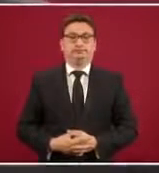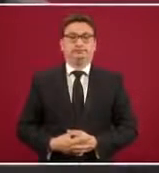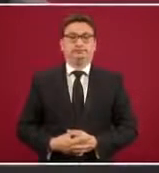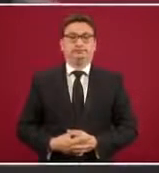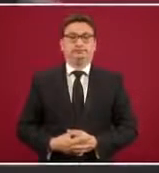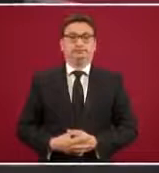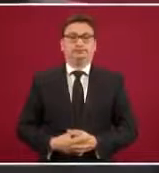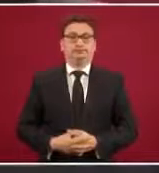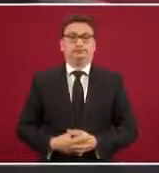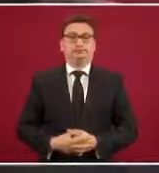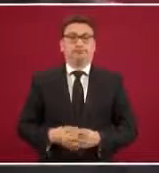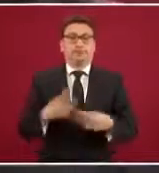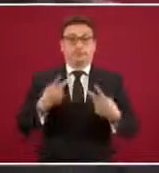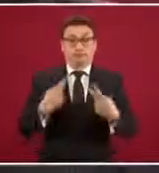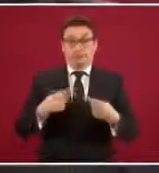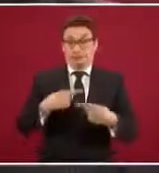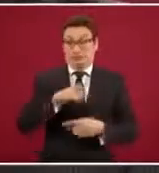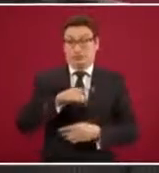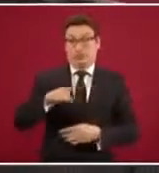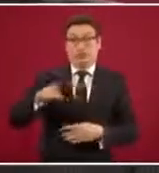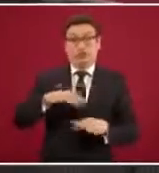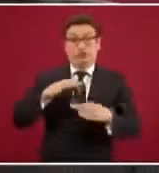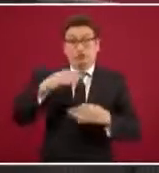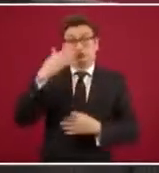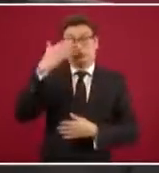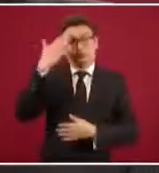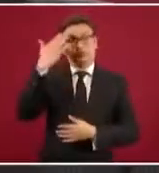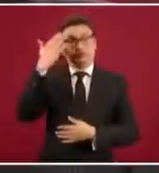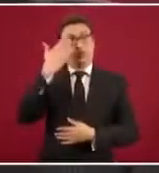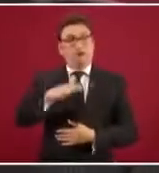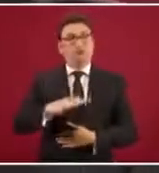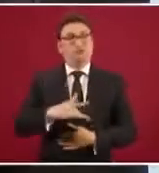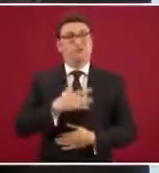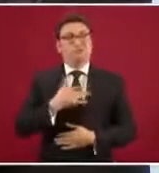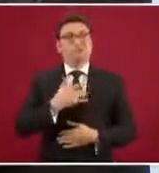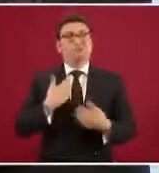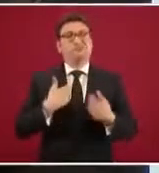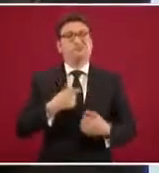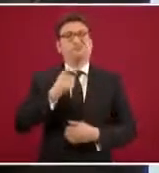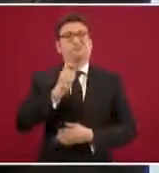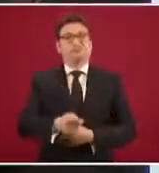La gente sí va a saber de qué estoy hablando.